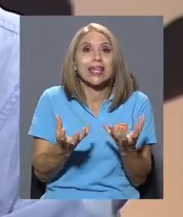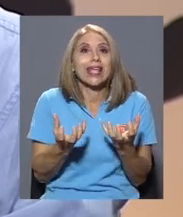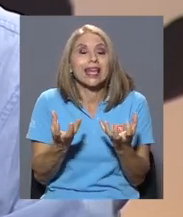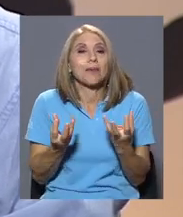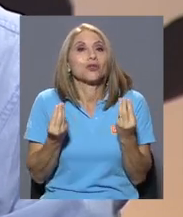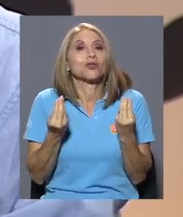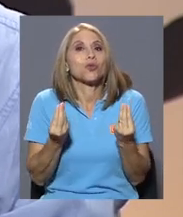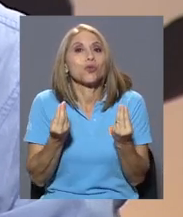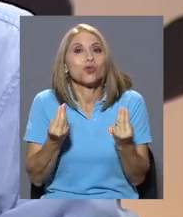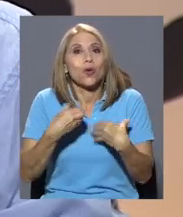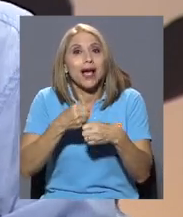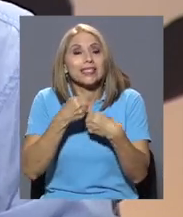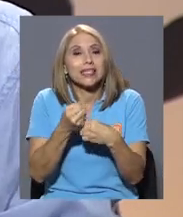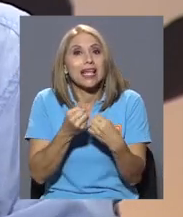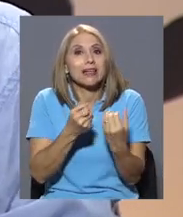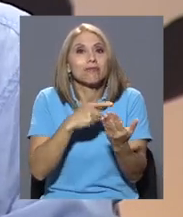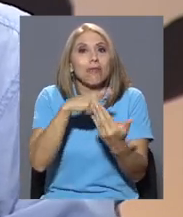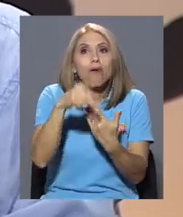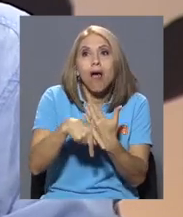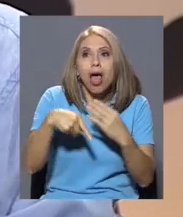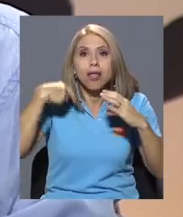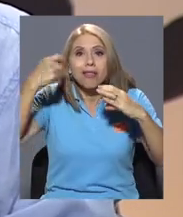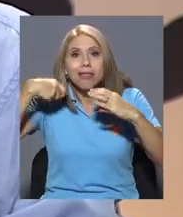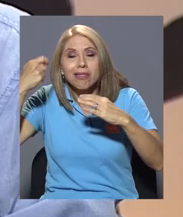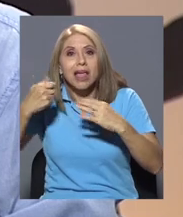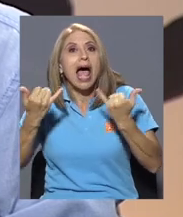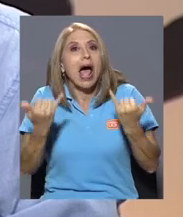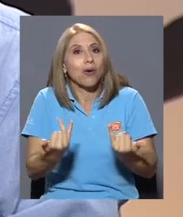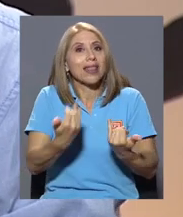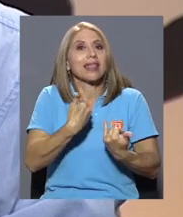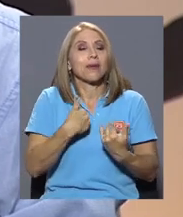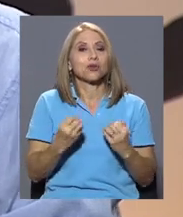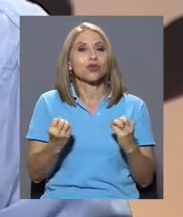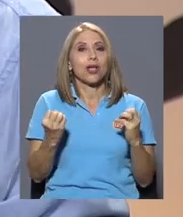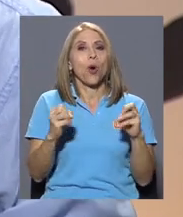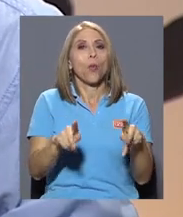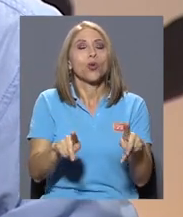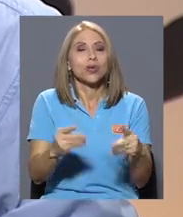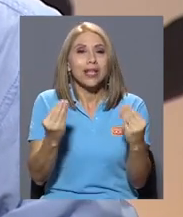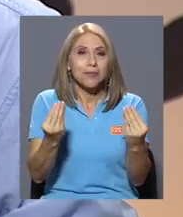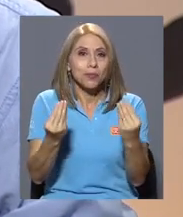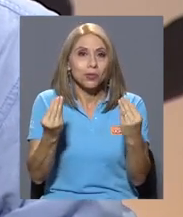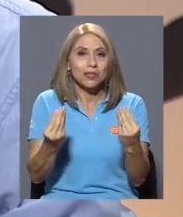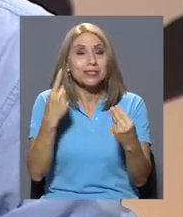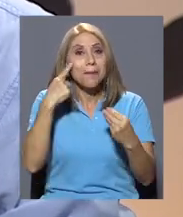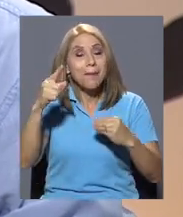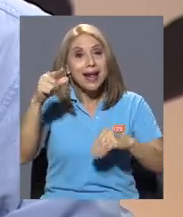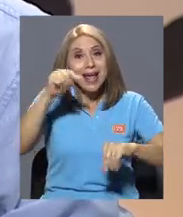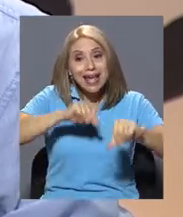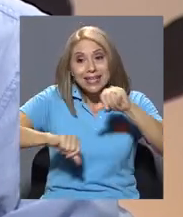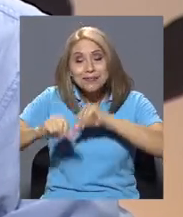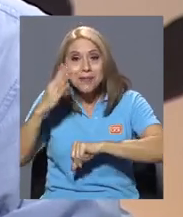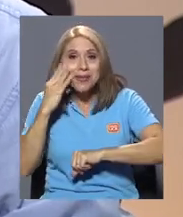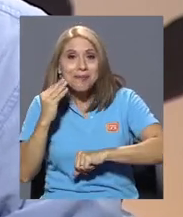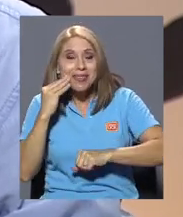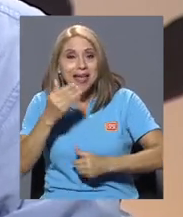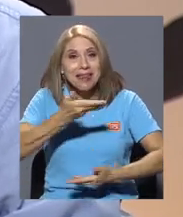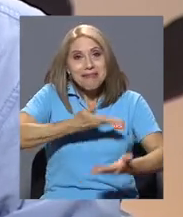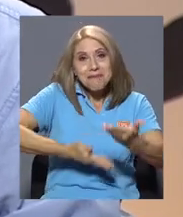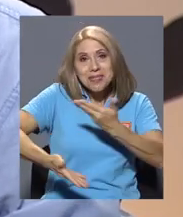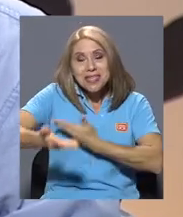de generar contenido tenemos muchos espacios a disposición para experimentar y para interactuar